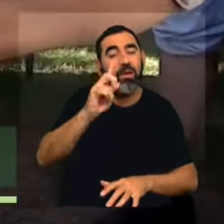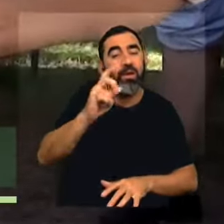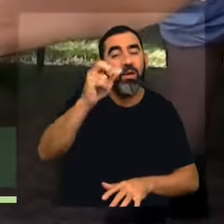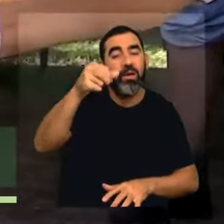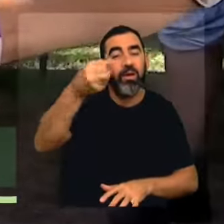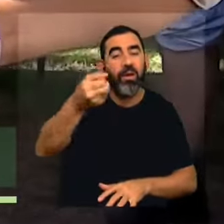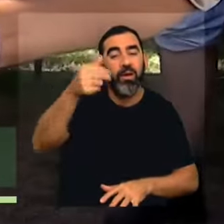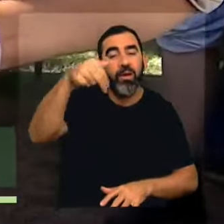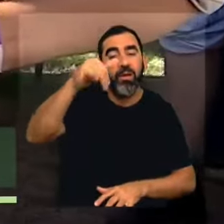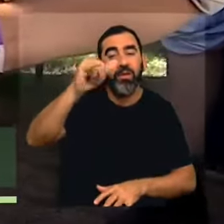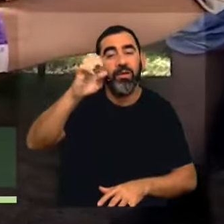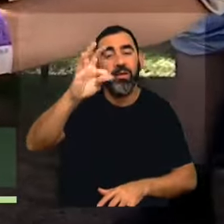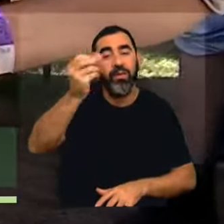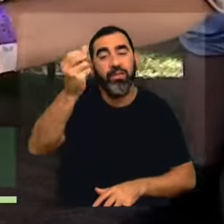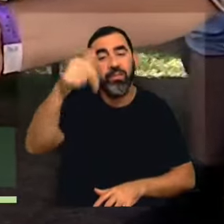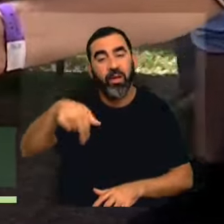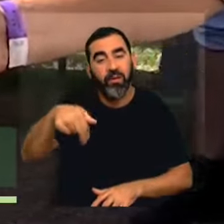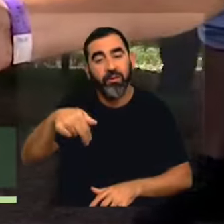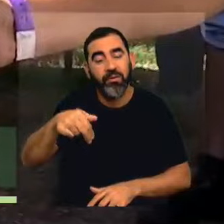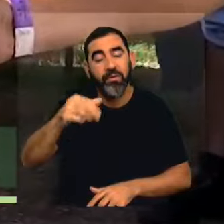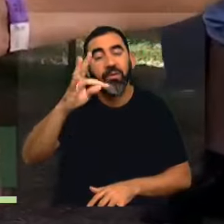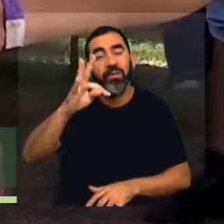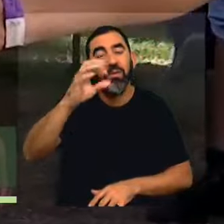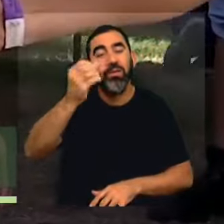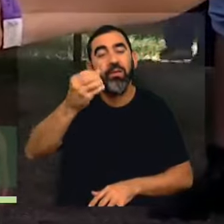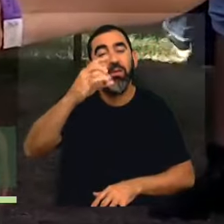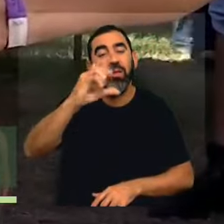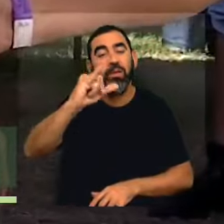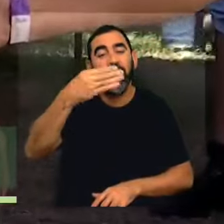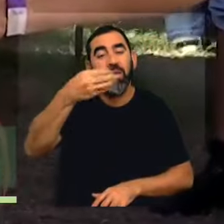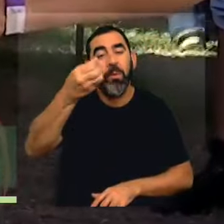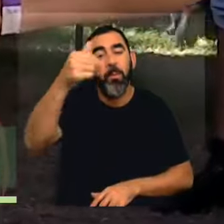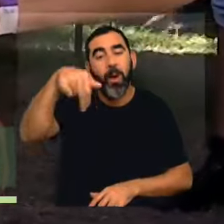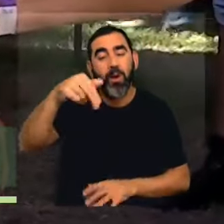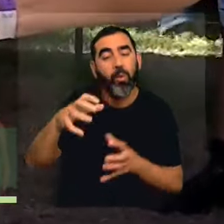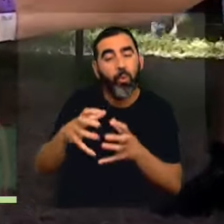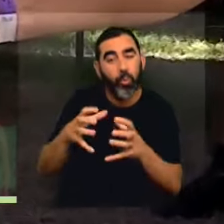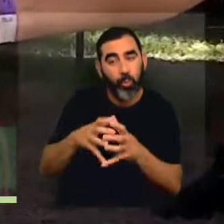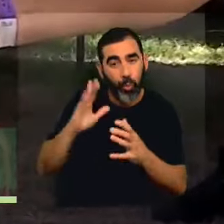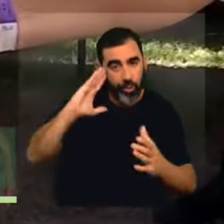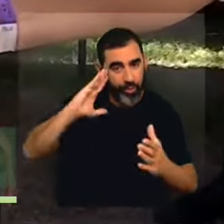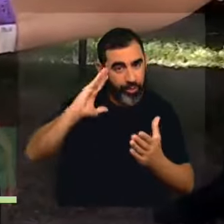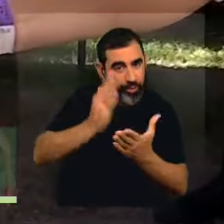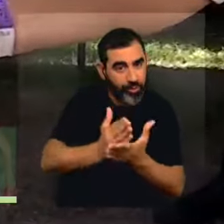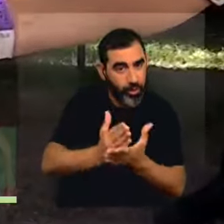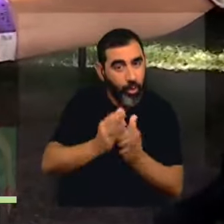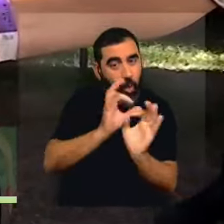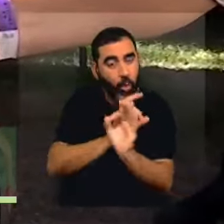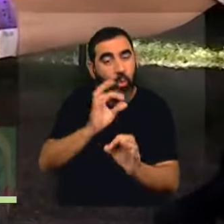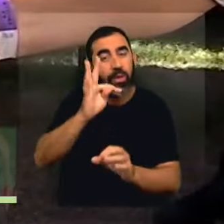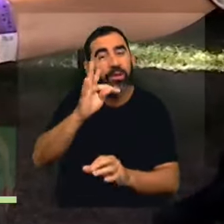Qué hay Qué tienen los talibanes son dictadura o son